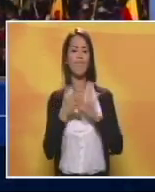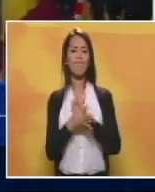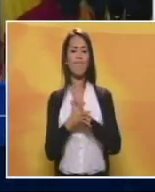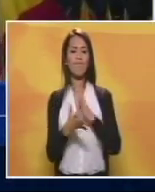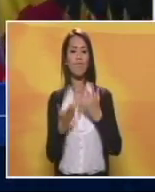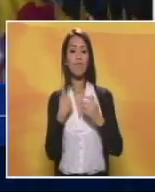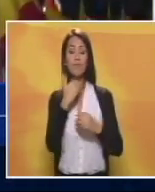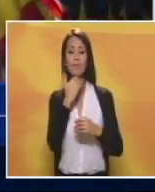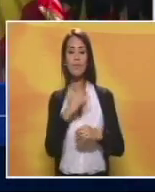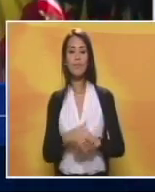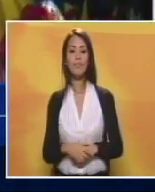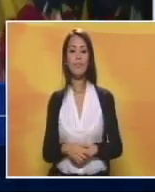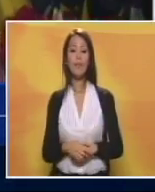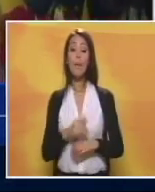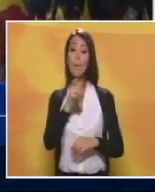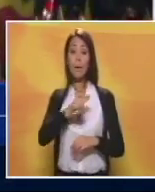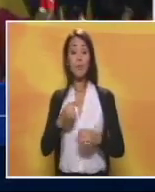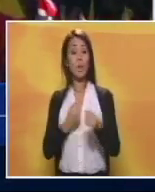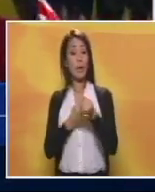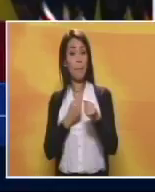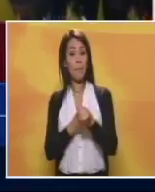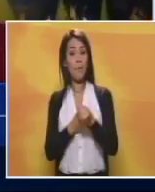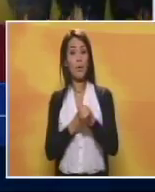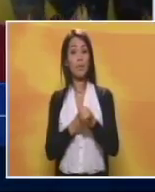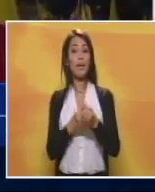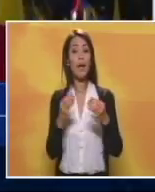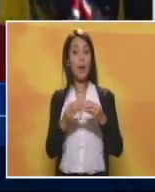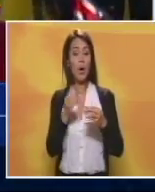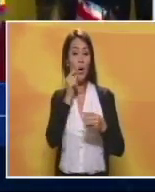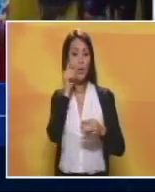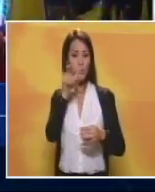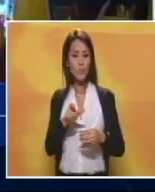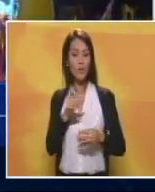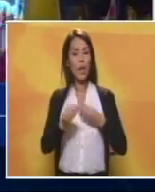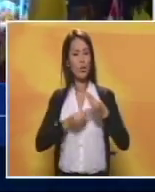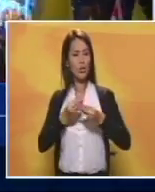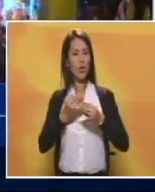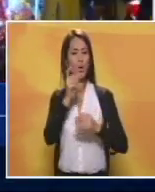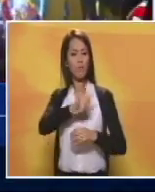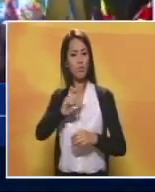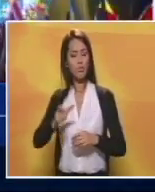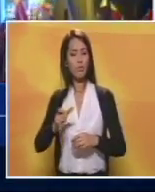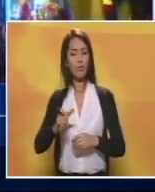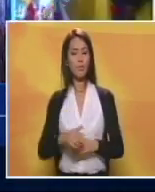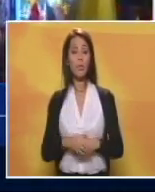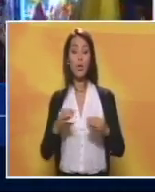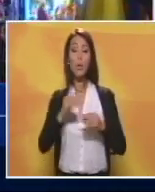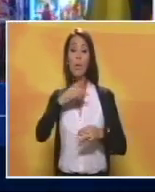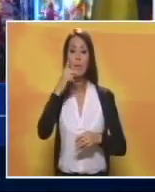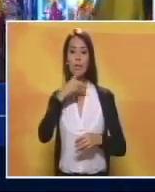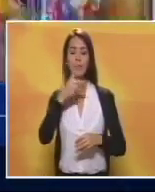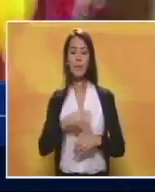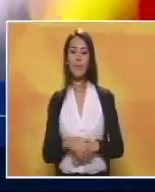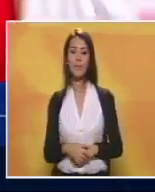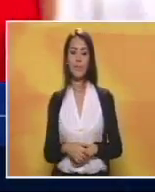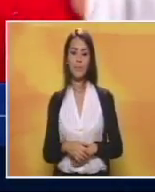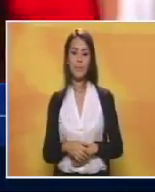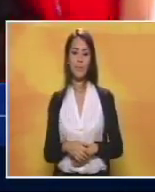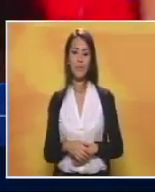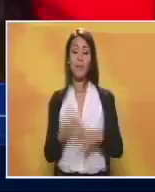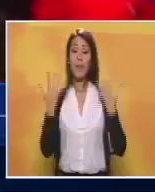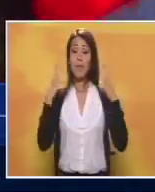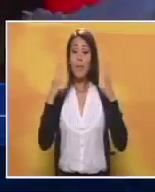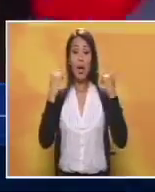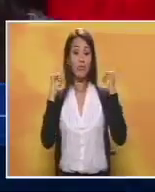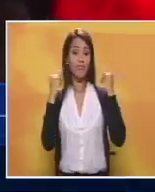hizo esperar por parte de los seguidores o simpatizantes del Partido Acción Ciudadana por varias partes de la capital. En medio de una gran